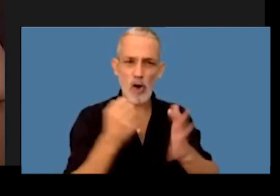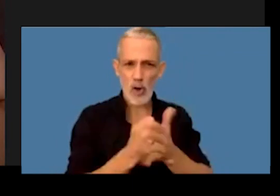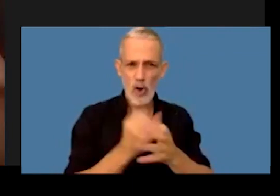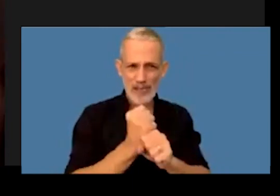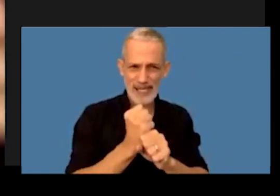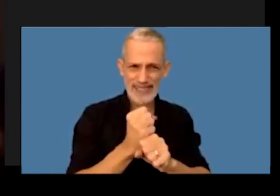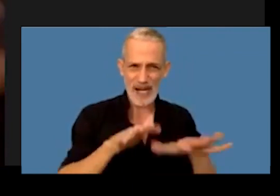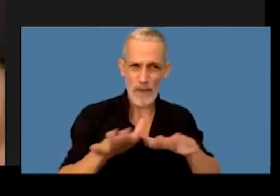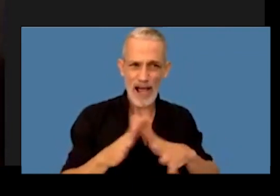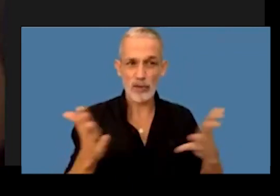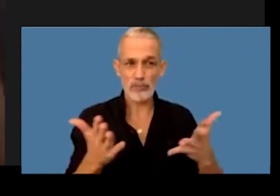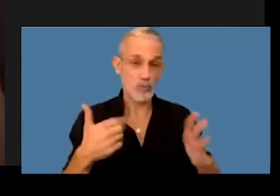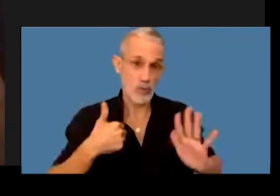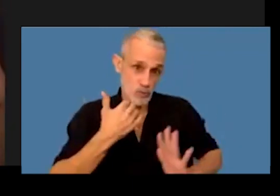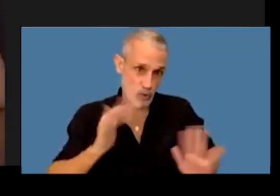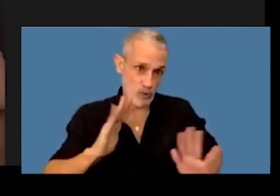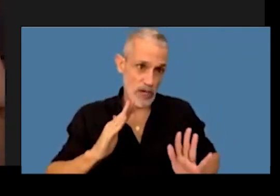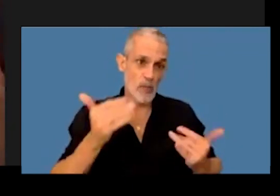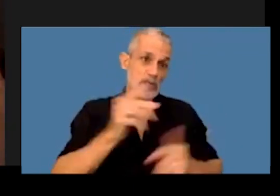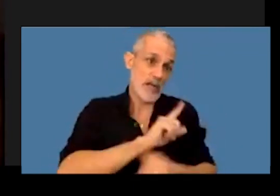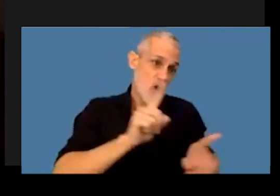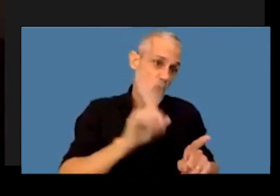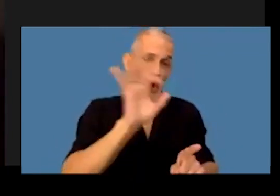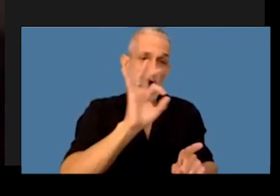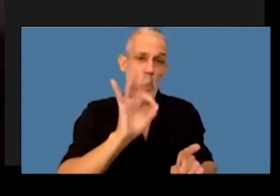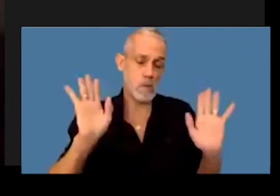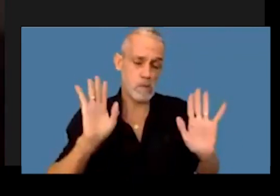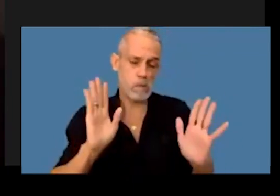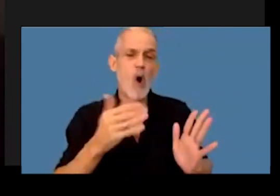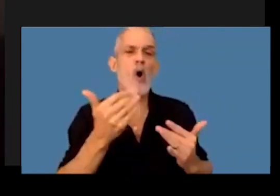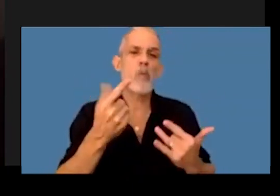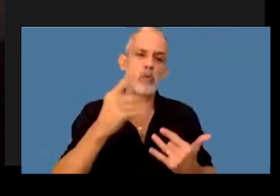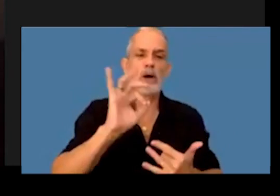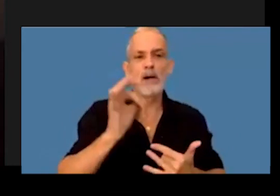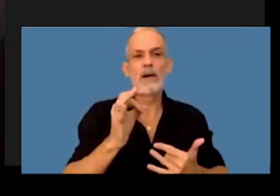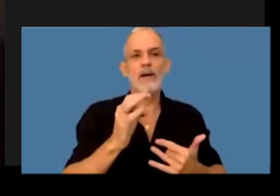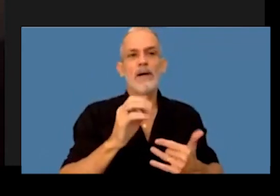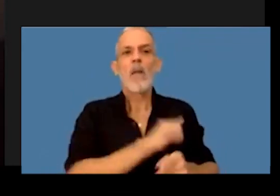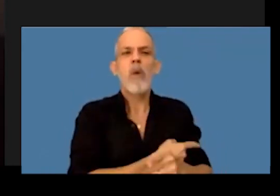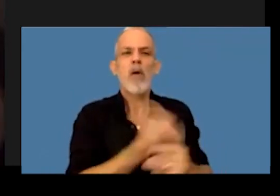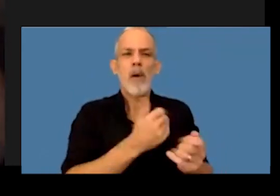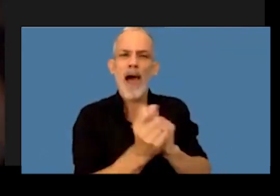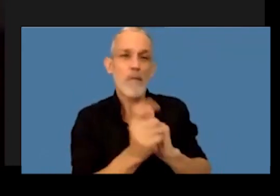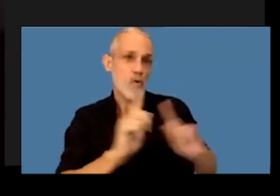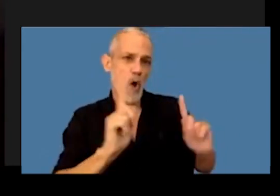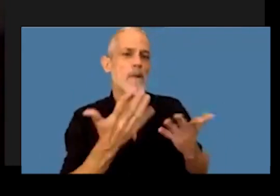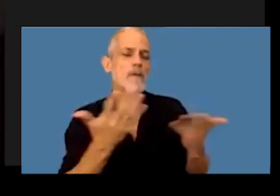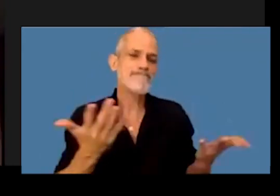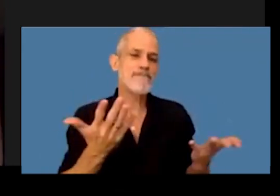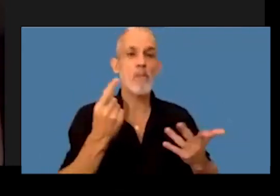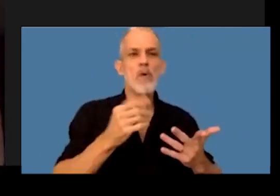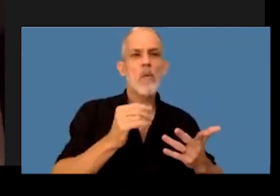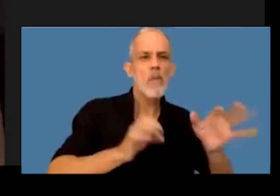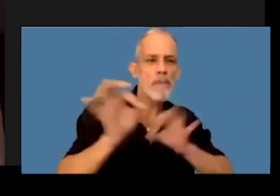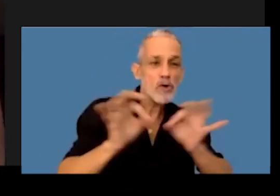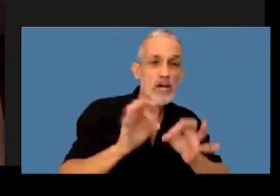O sea, no lo sé, capaz que no y no tienen, pero por ahí sé que no tienen la potestad para cambiarlo. Pero digo, por ahí hay algún proyecto